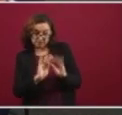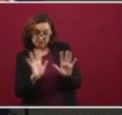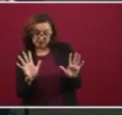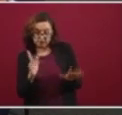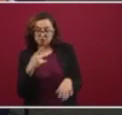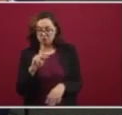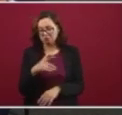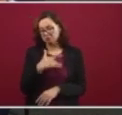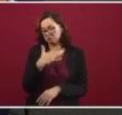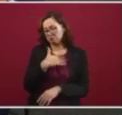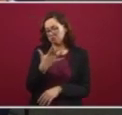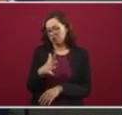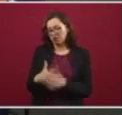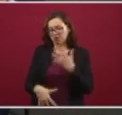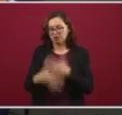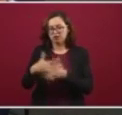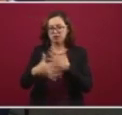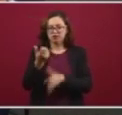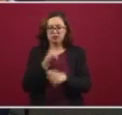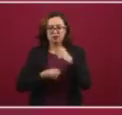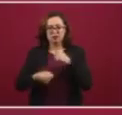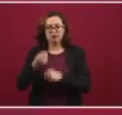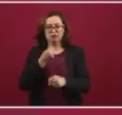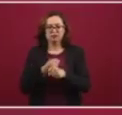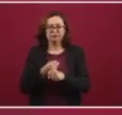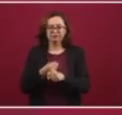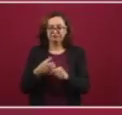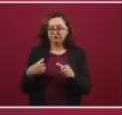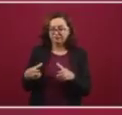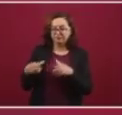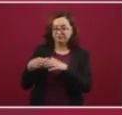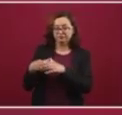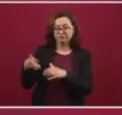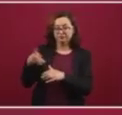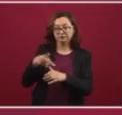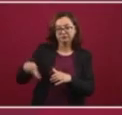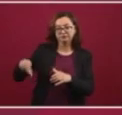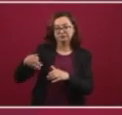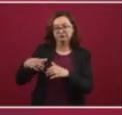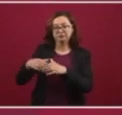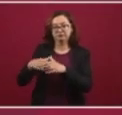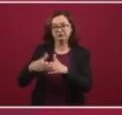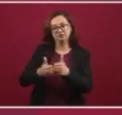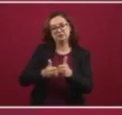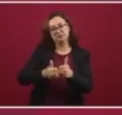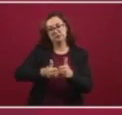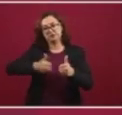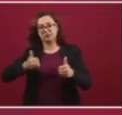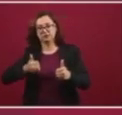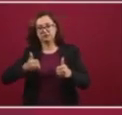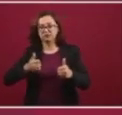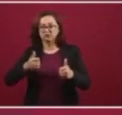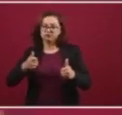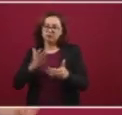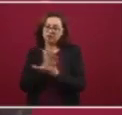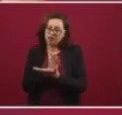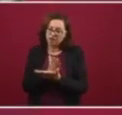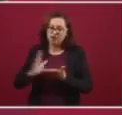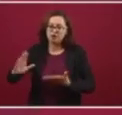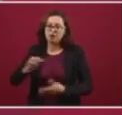se constituyó el municipio de Cochuapa